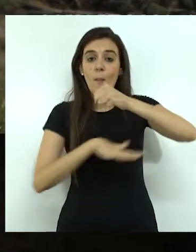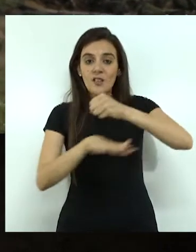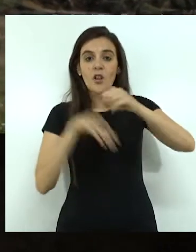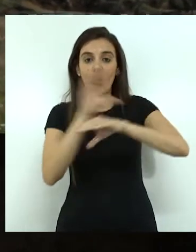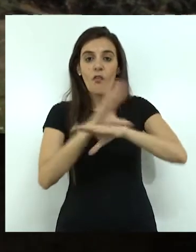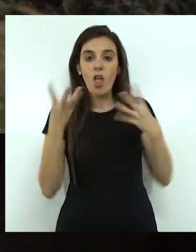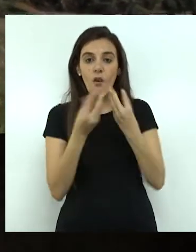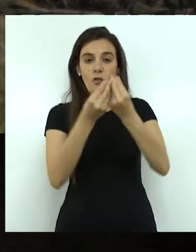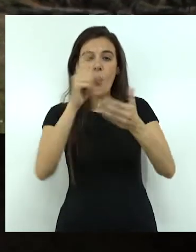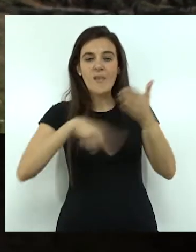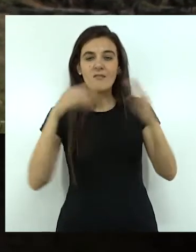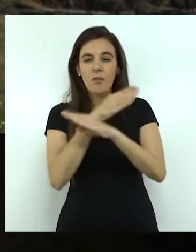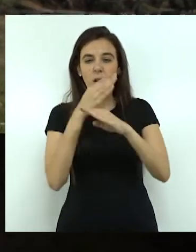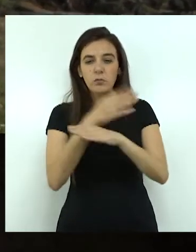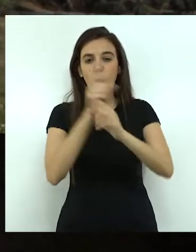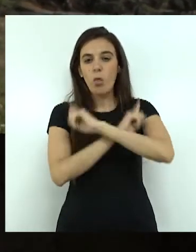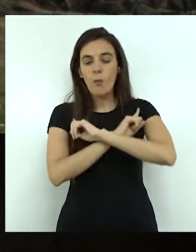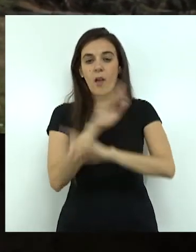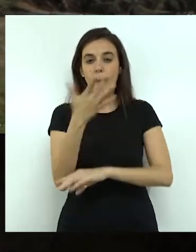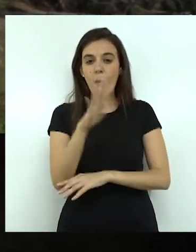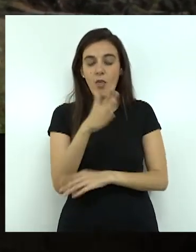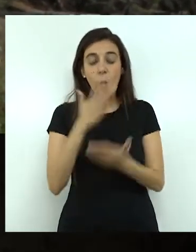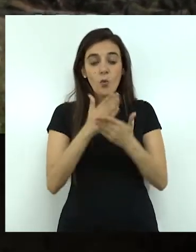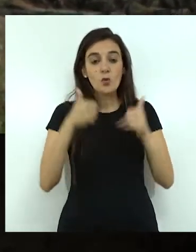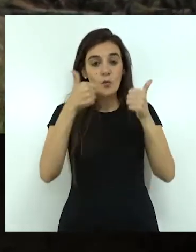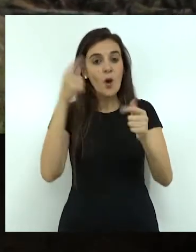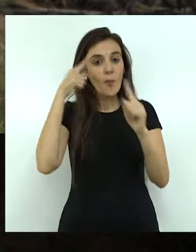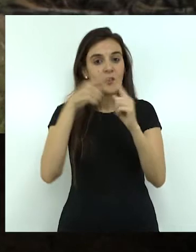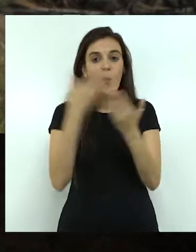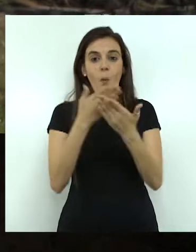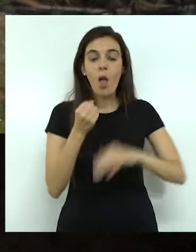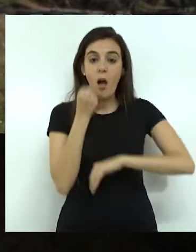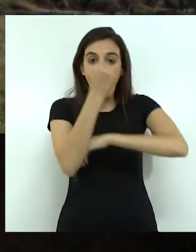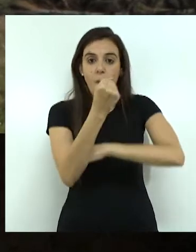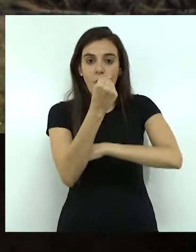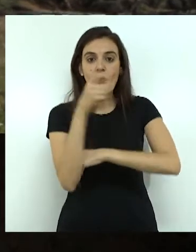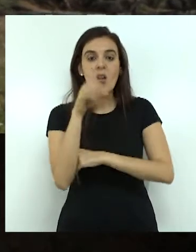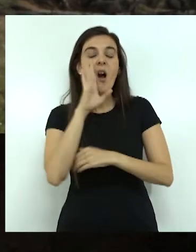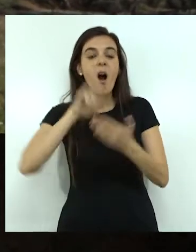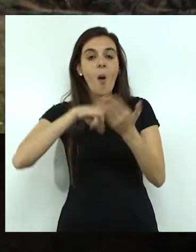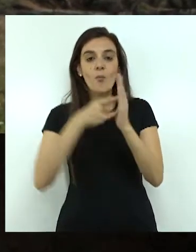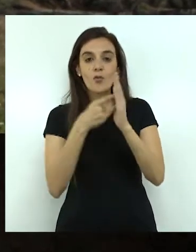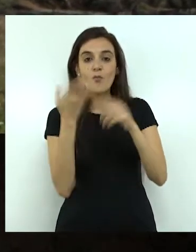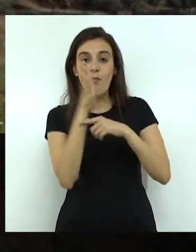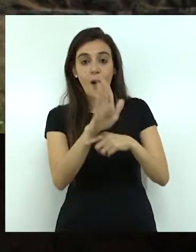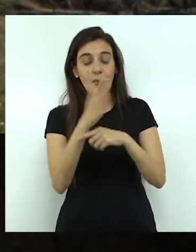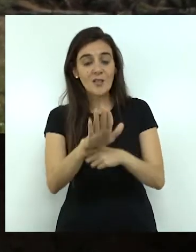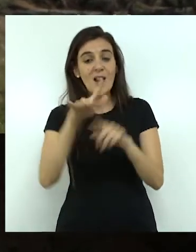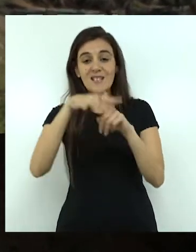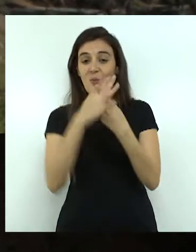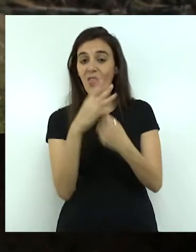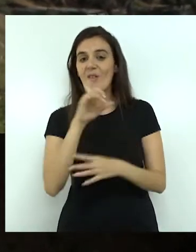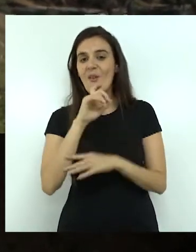pues sería el mes de octubre de noviembre a principios de curso para solicitar el apoyo de la ciudad este proyecto que ha sido una manera de